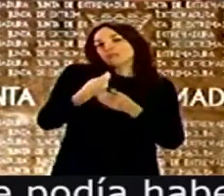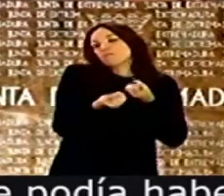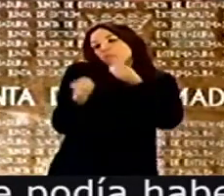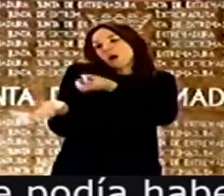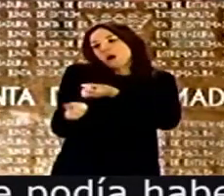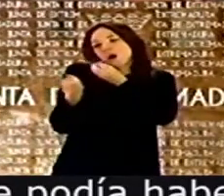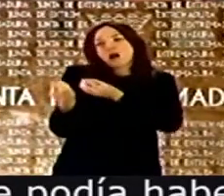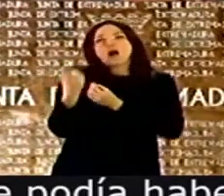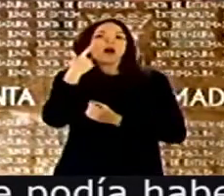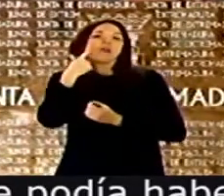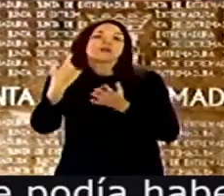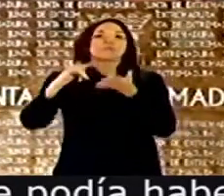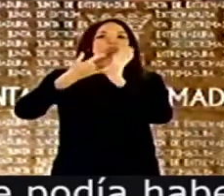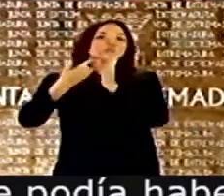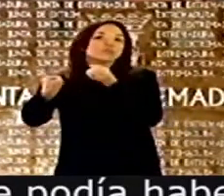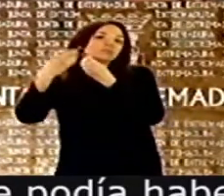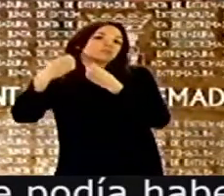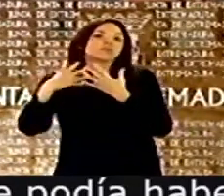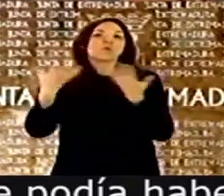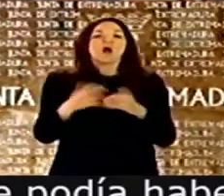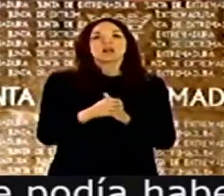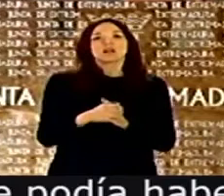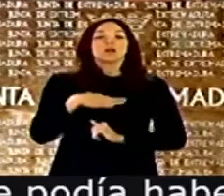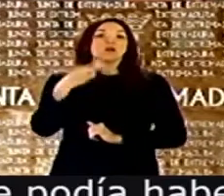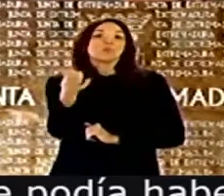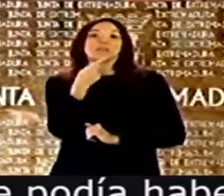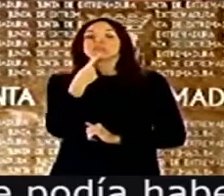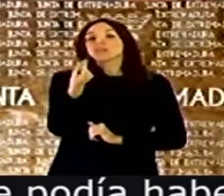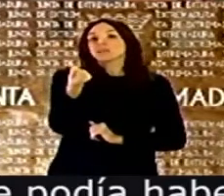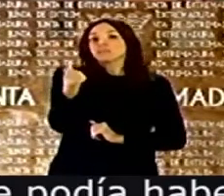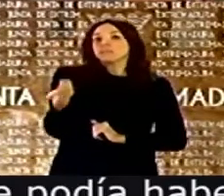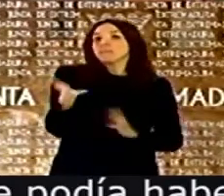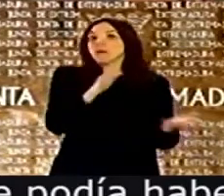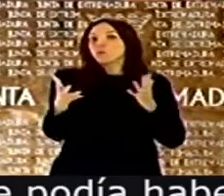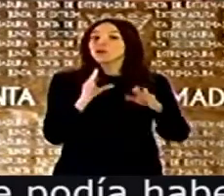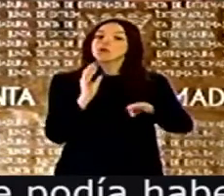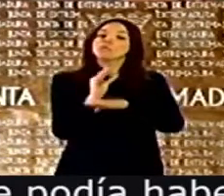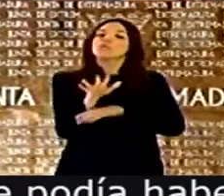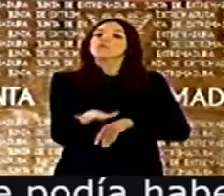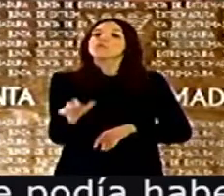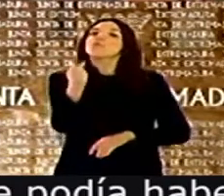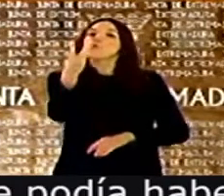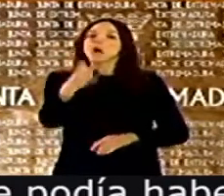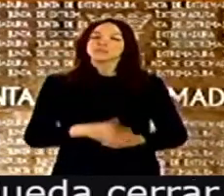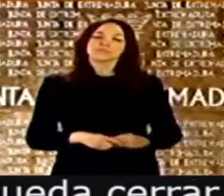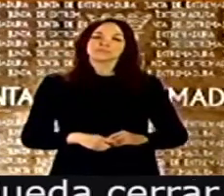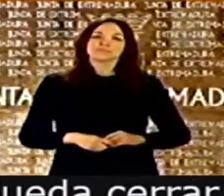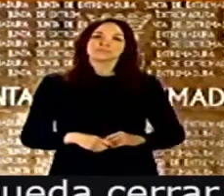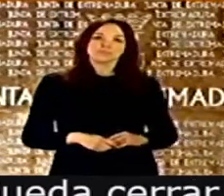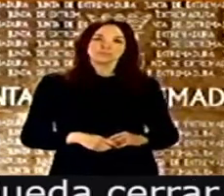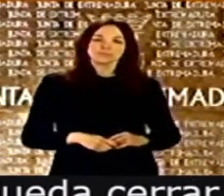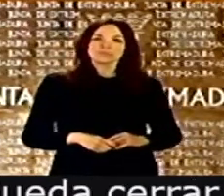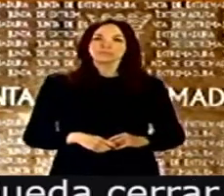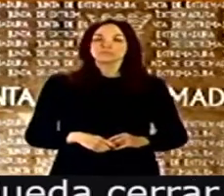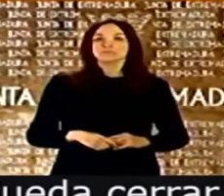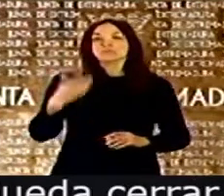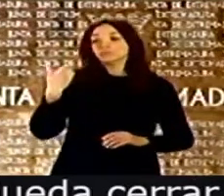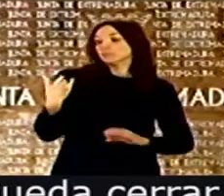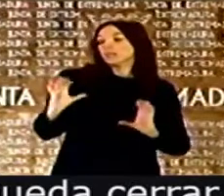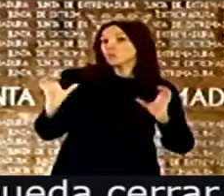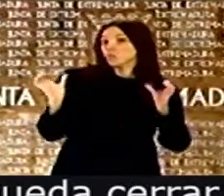esos proyectos? ¿Se puede hablar ya de una cifra más o menos de inversión en la zona? Vamos a ver, aquella reunión se produjo